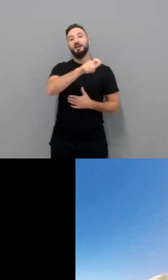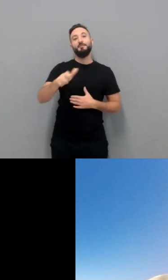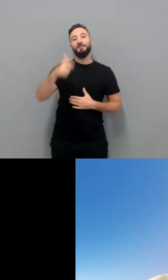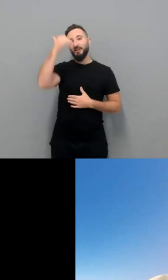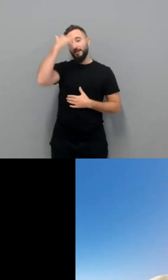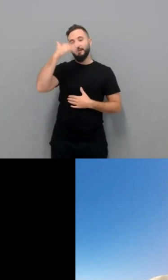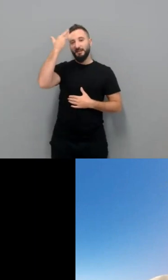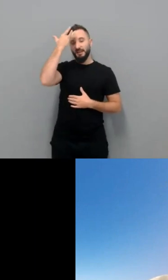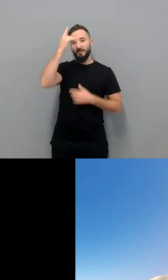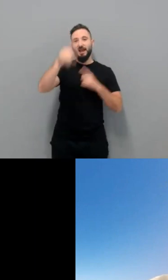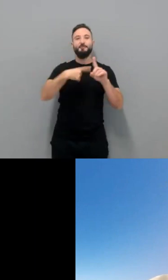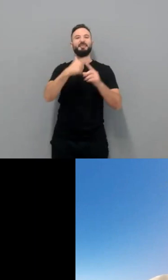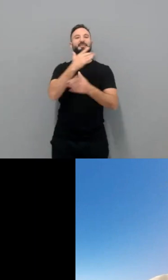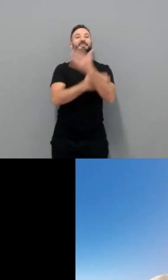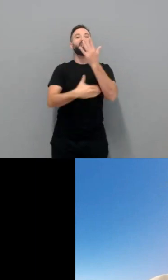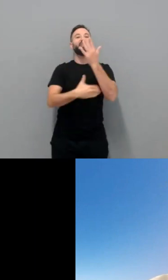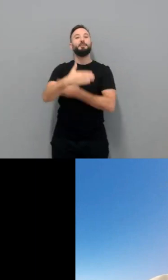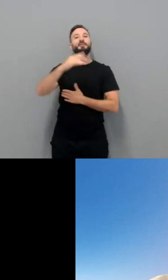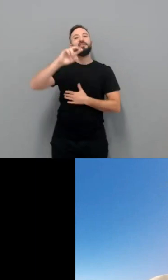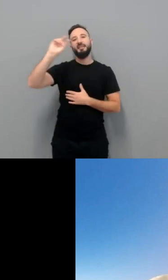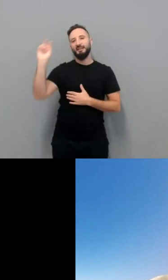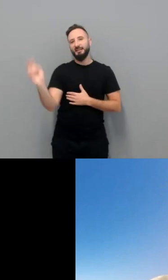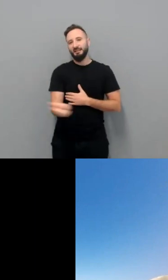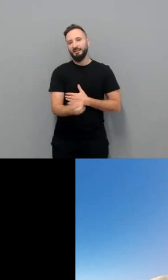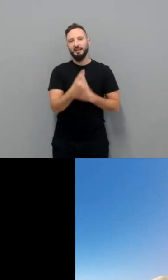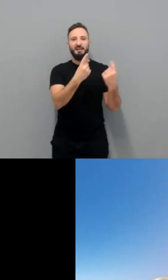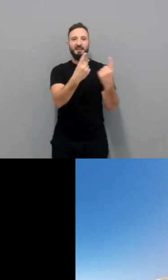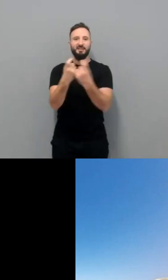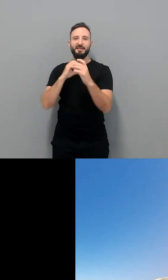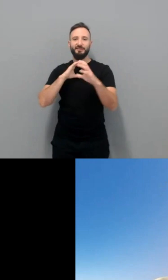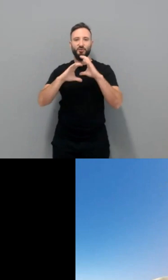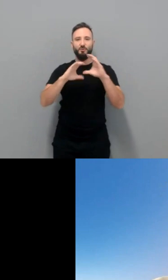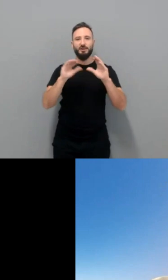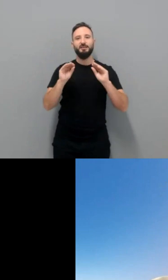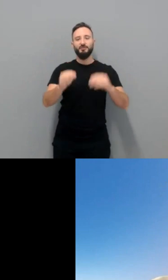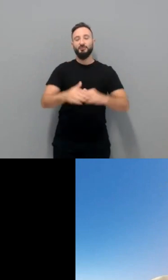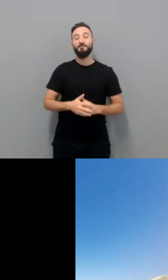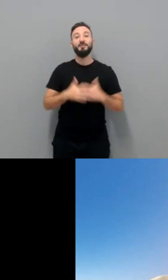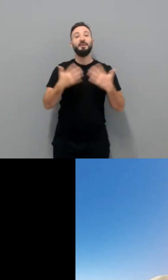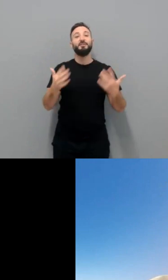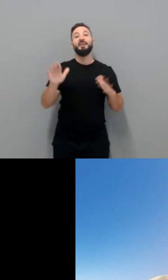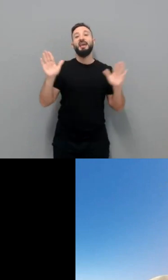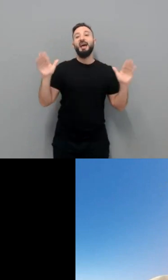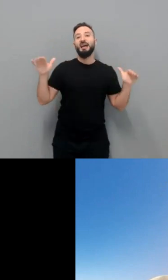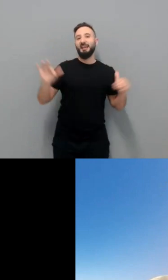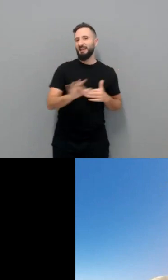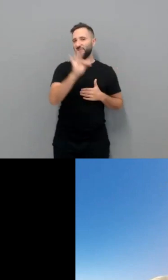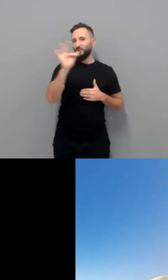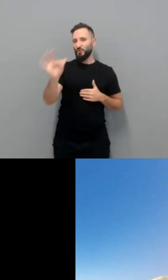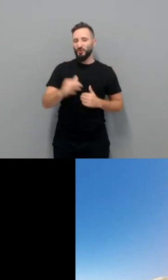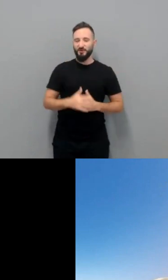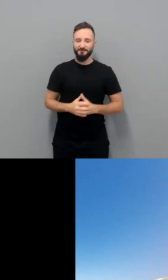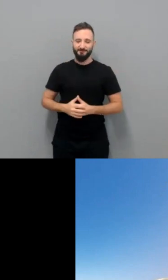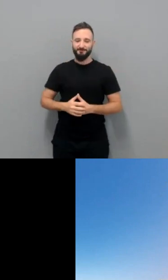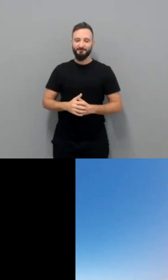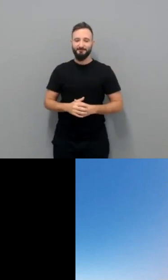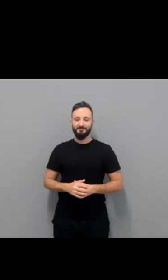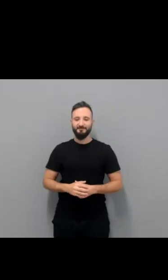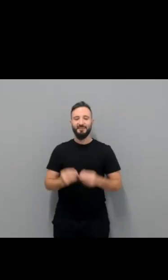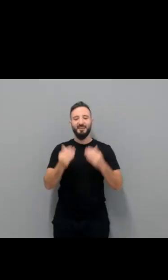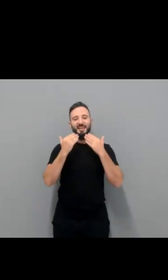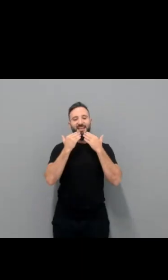otras discapacidades con necesidades comunicativas. Así que, Ángeles, todo tuyo.